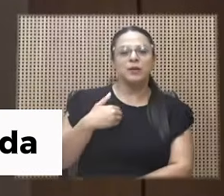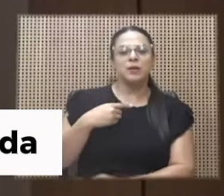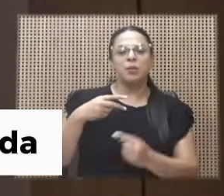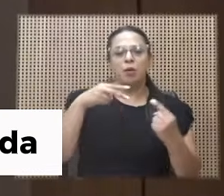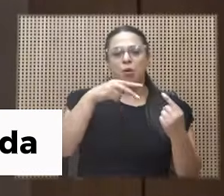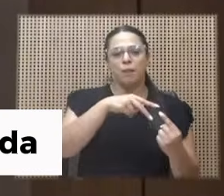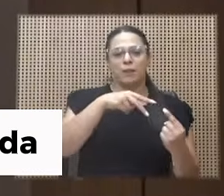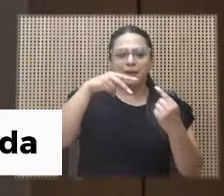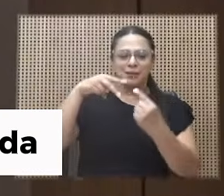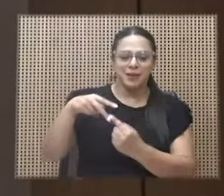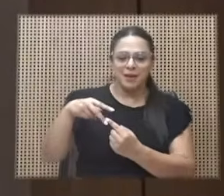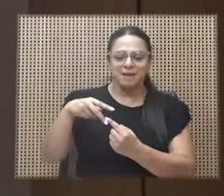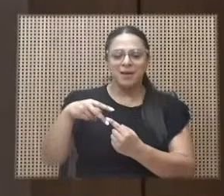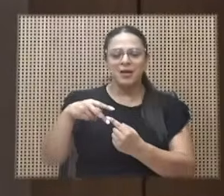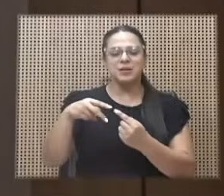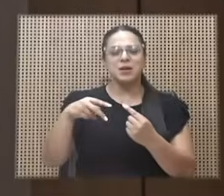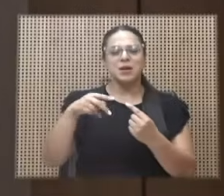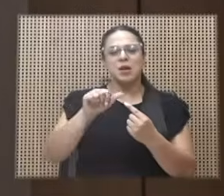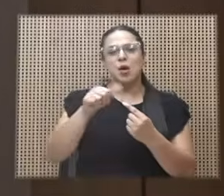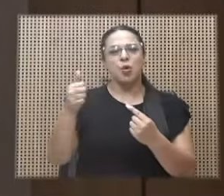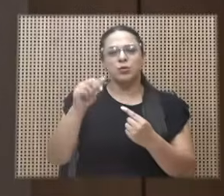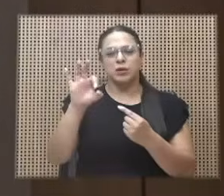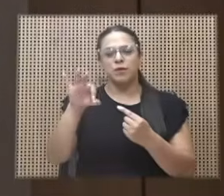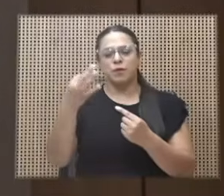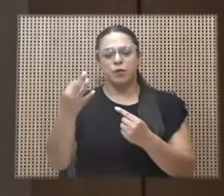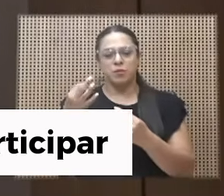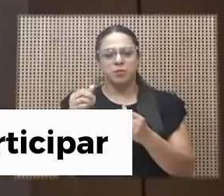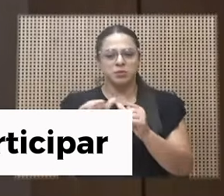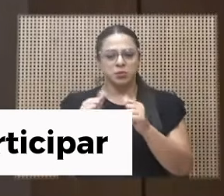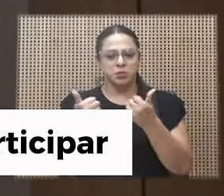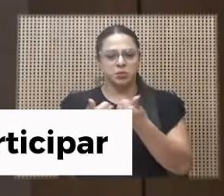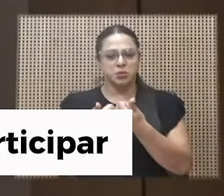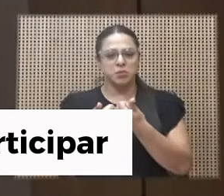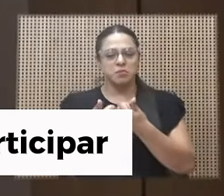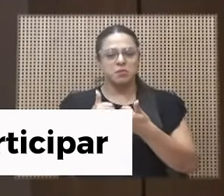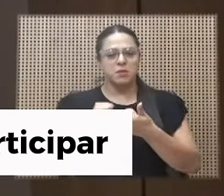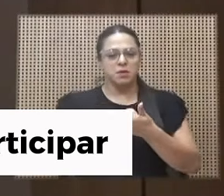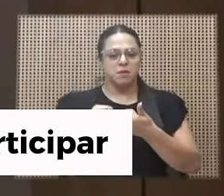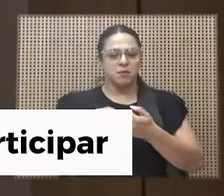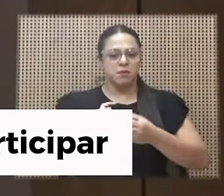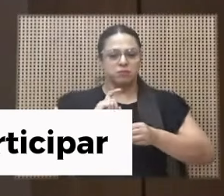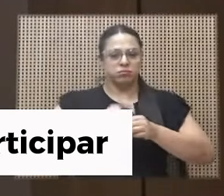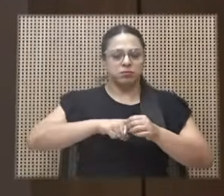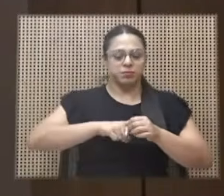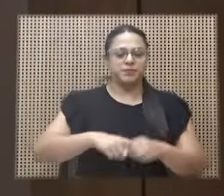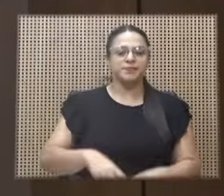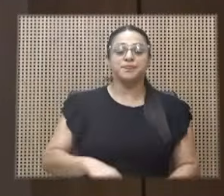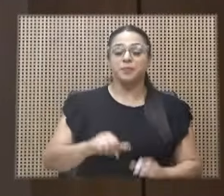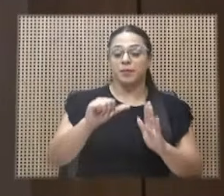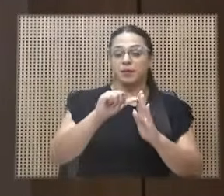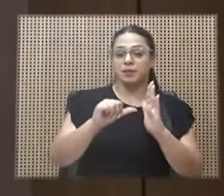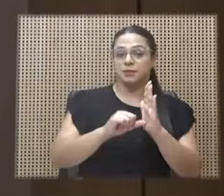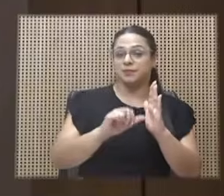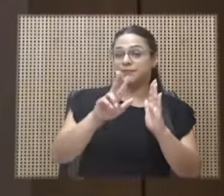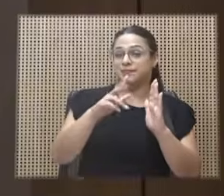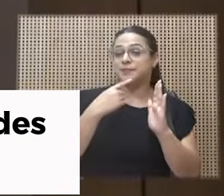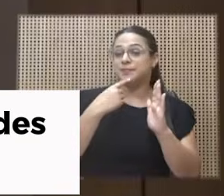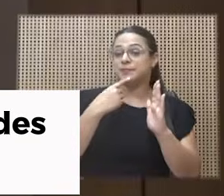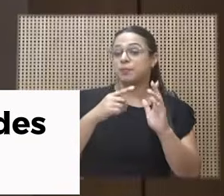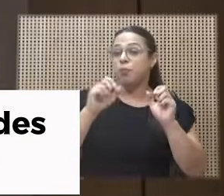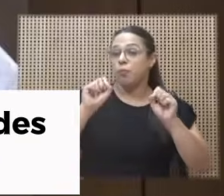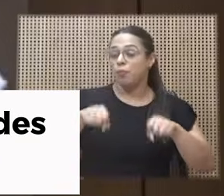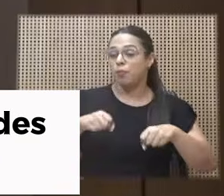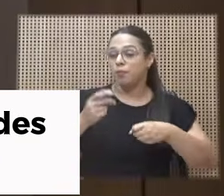otras formas de asociación privada de carácter social. El artículo 3 dice que pueden participar sujetos de derecho privado,